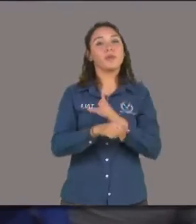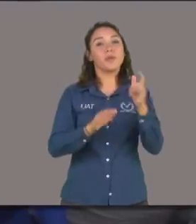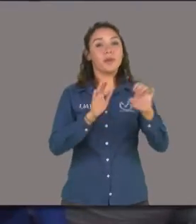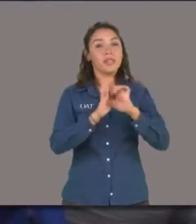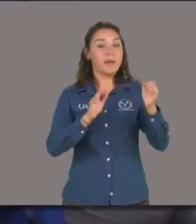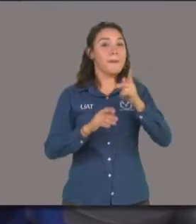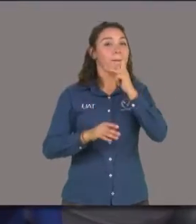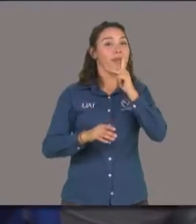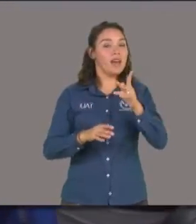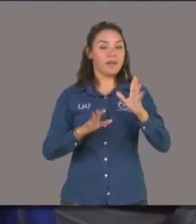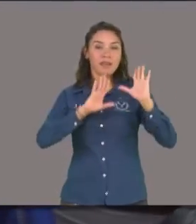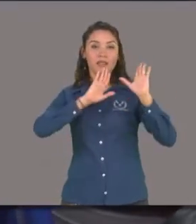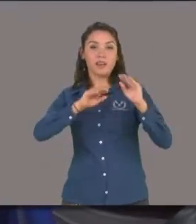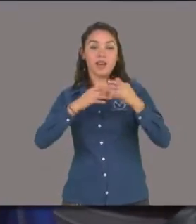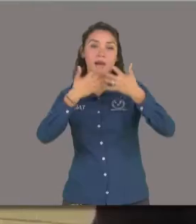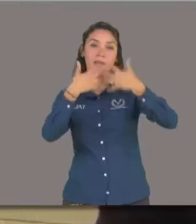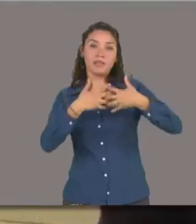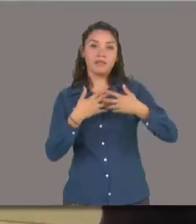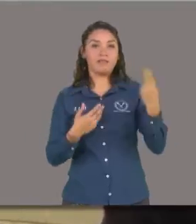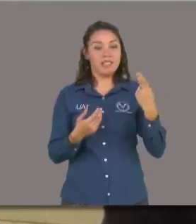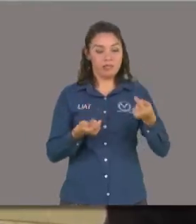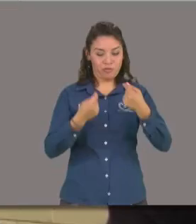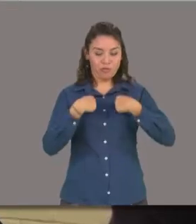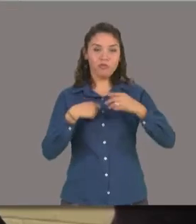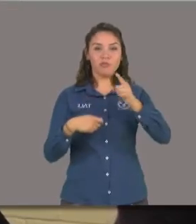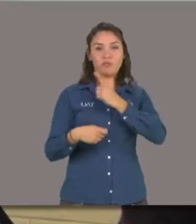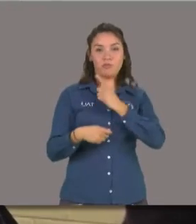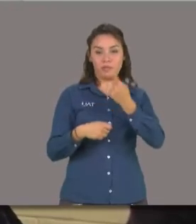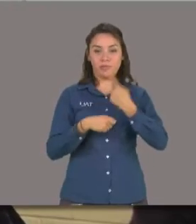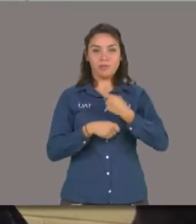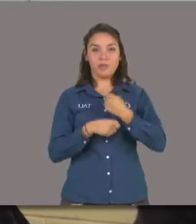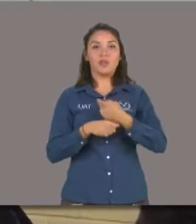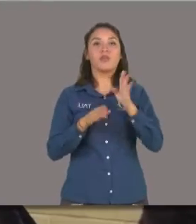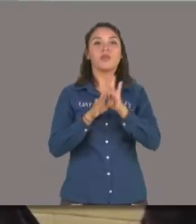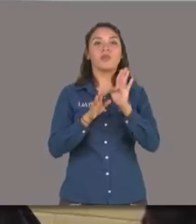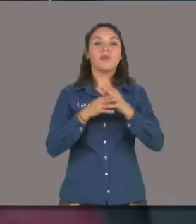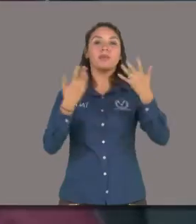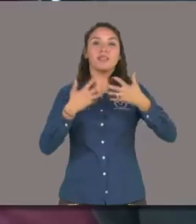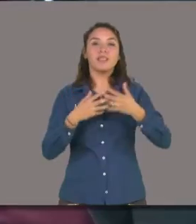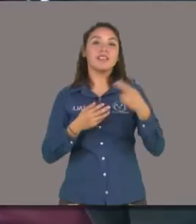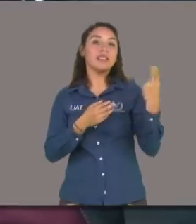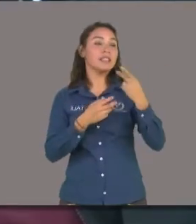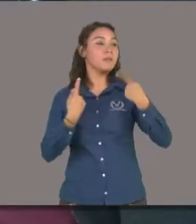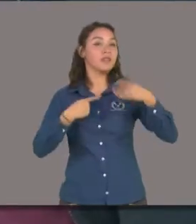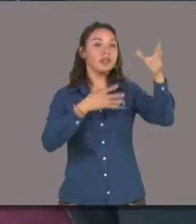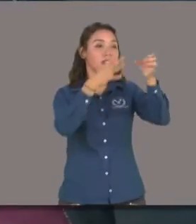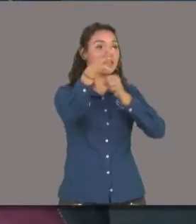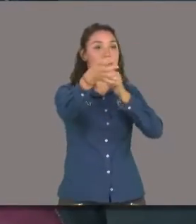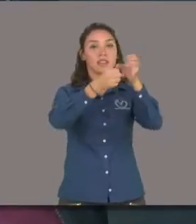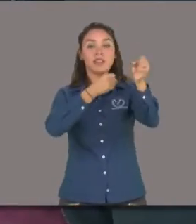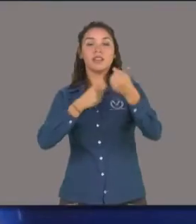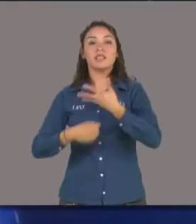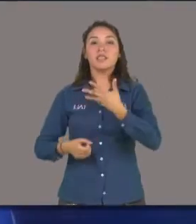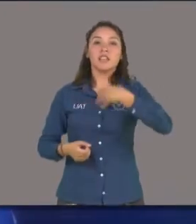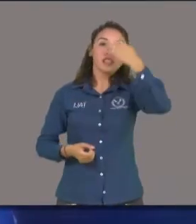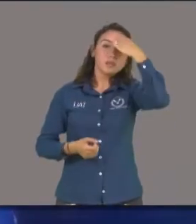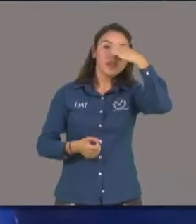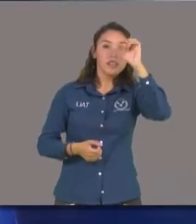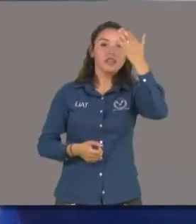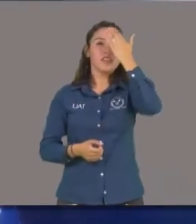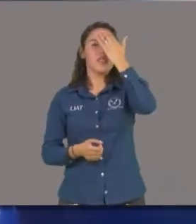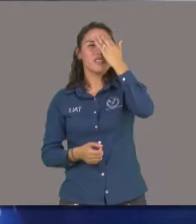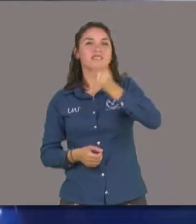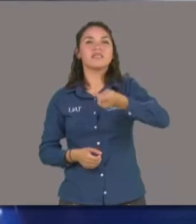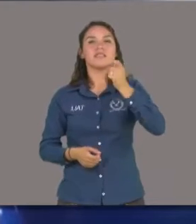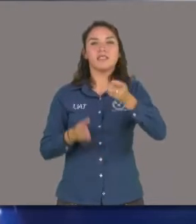estamos reforzándolo y es un área de oportunidad bastante grande porque enseñar a emprender tienes que